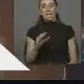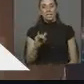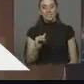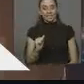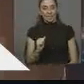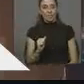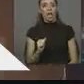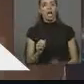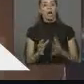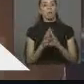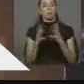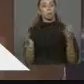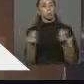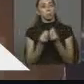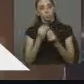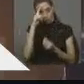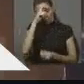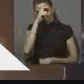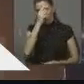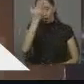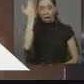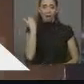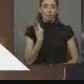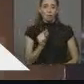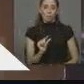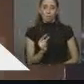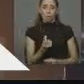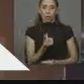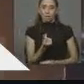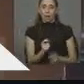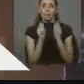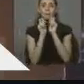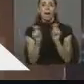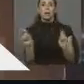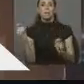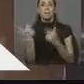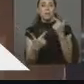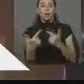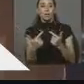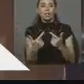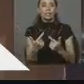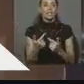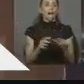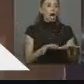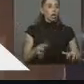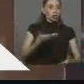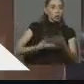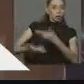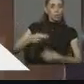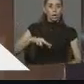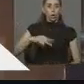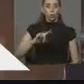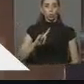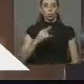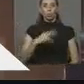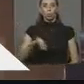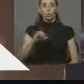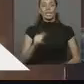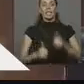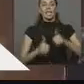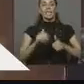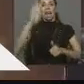Teníamos muchas dificultades, poca plata, las cosas se compartían. Núñez era el candidato a senador